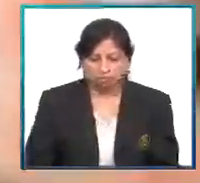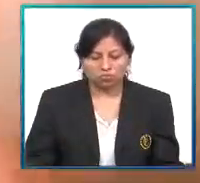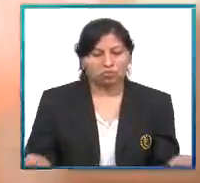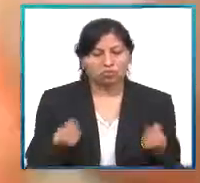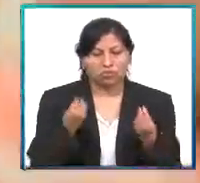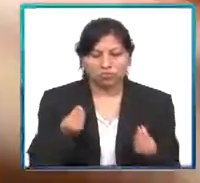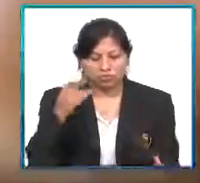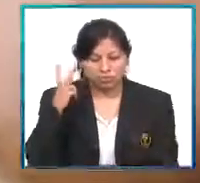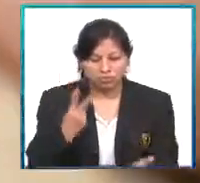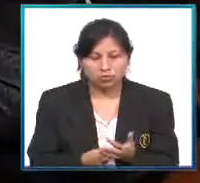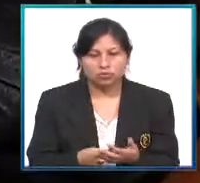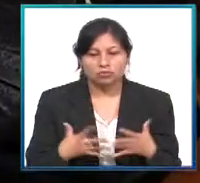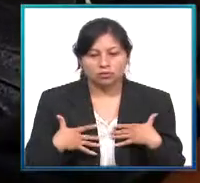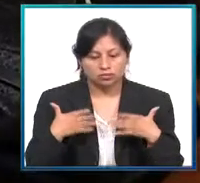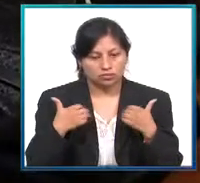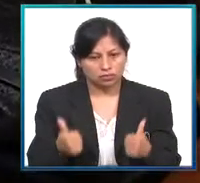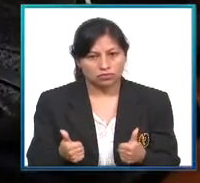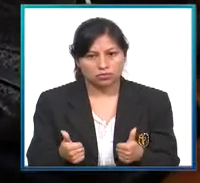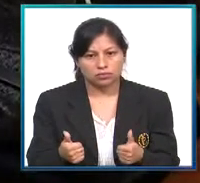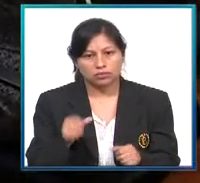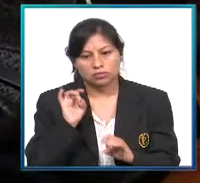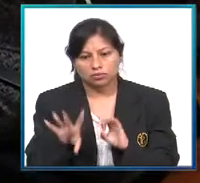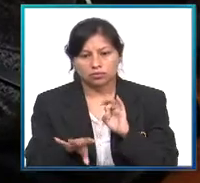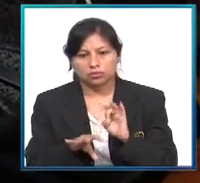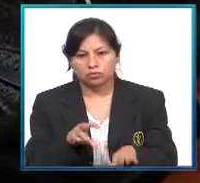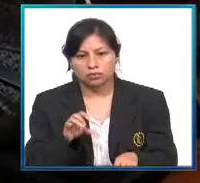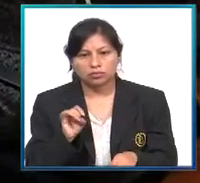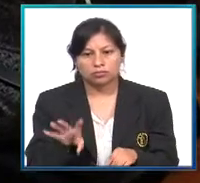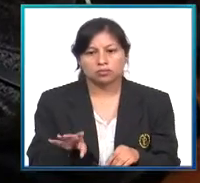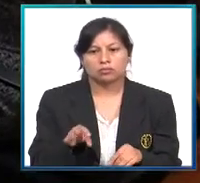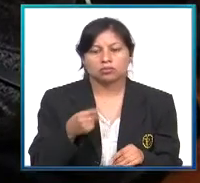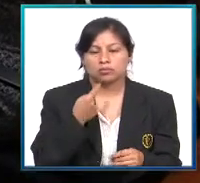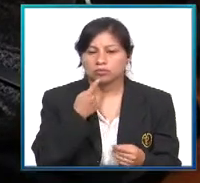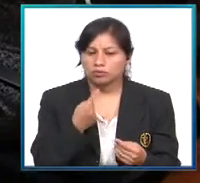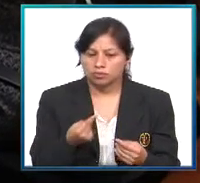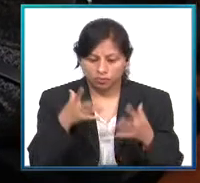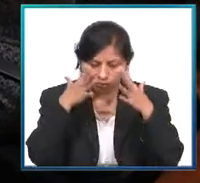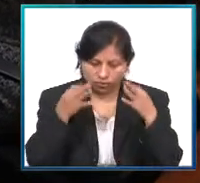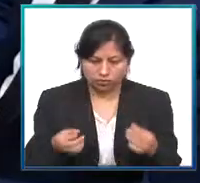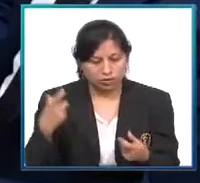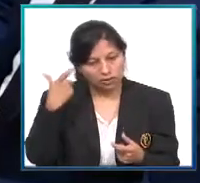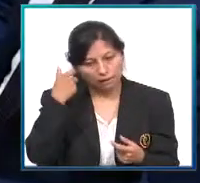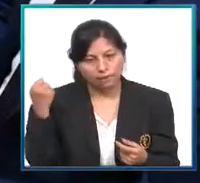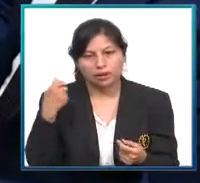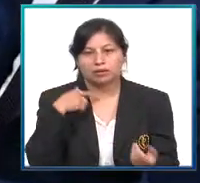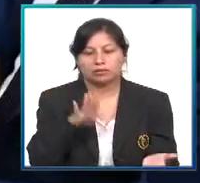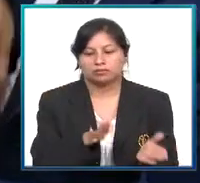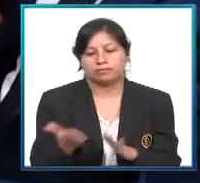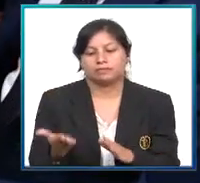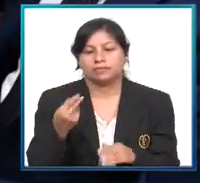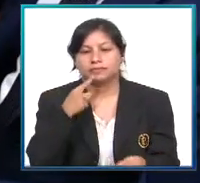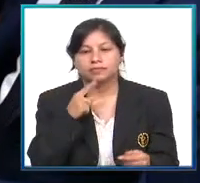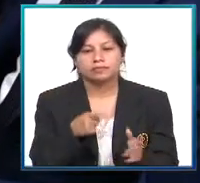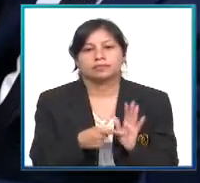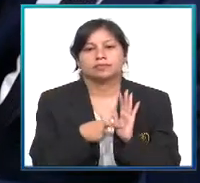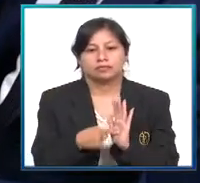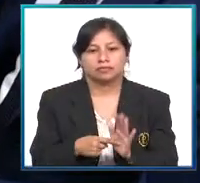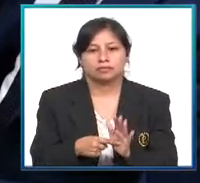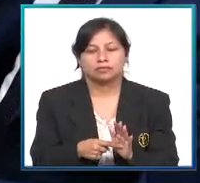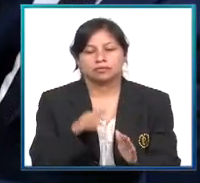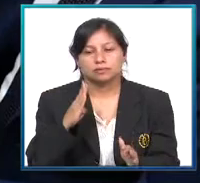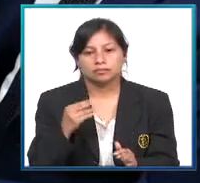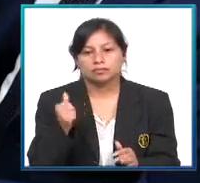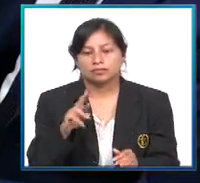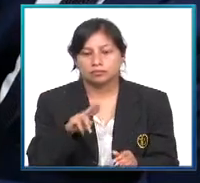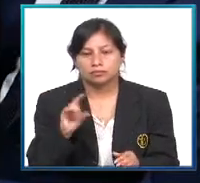perjudicando muchas veces su salud e incluso algunas toman la lamentable decisión de suicidarse. Ante esto, los representantes de Banrural